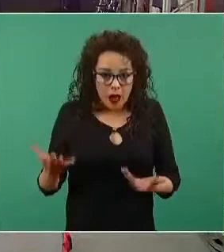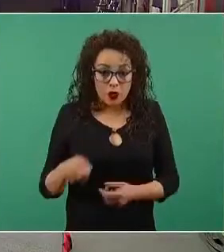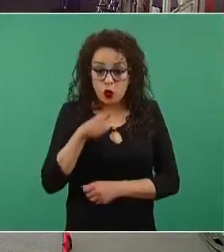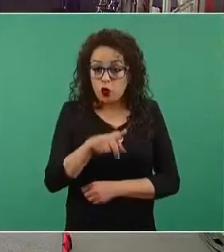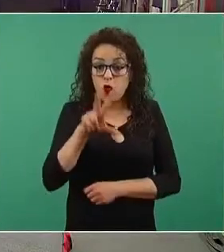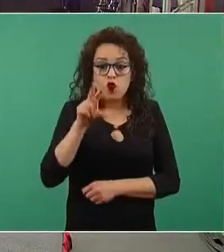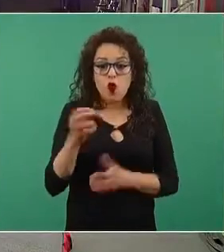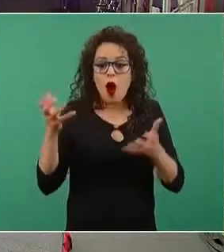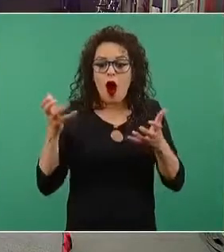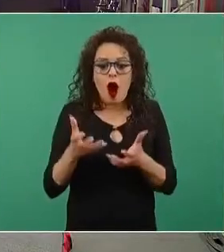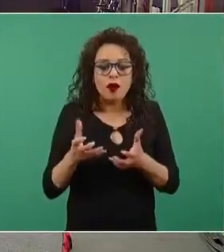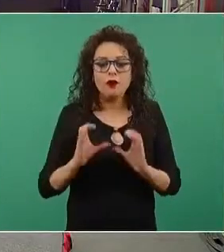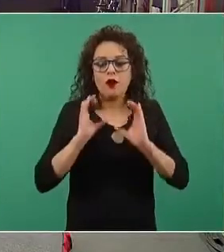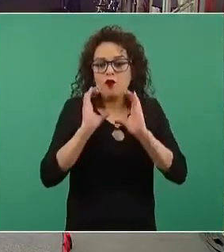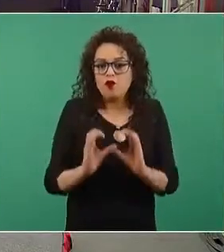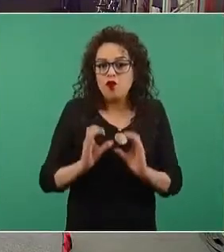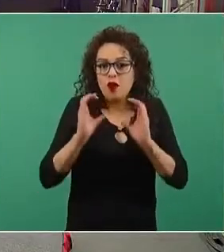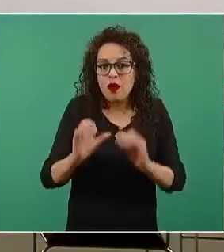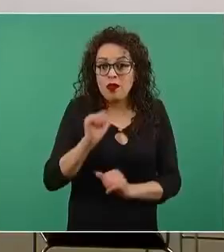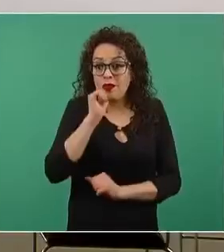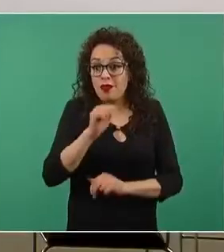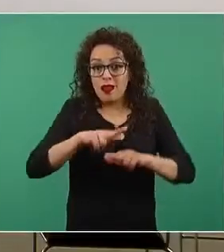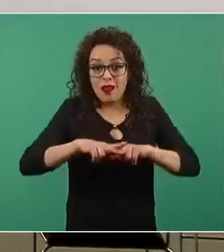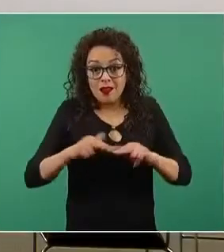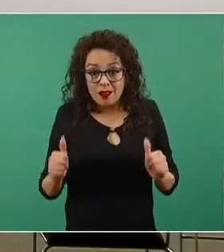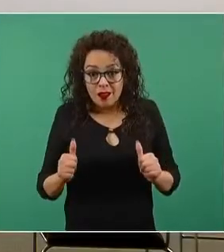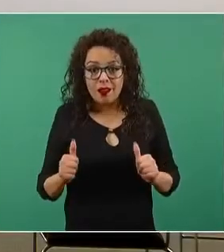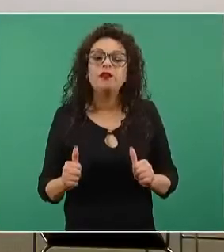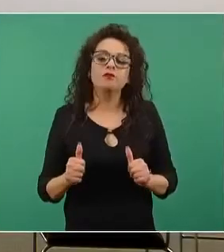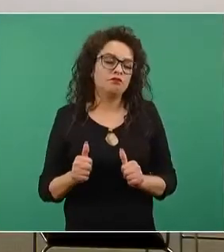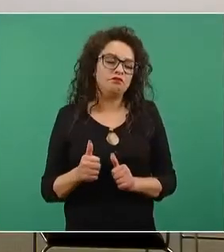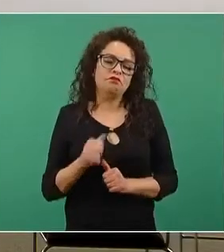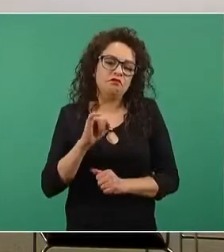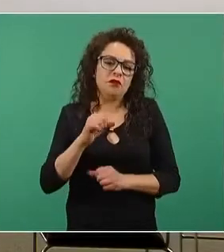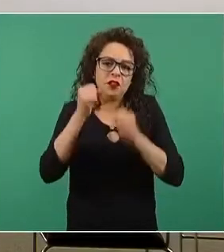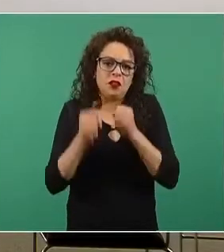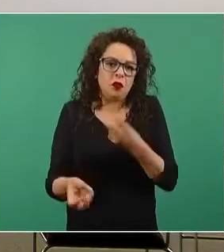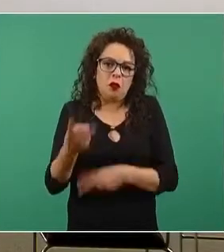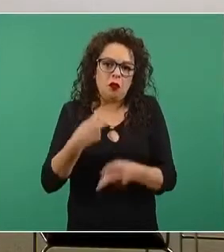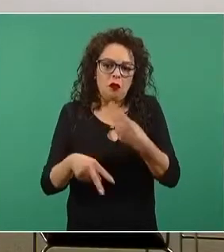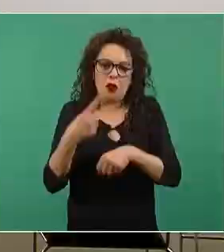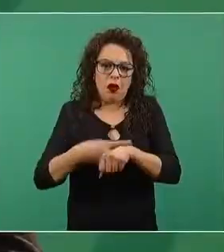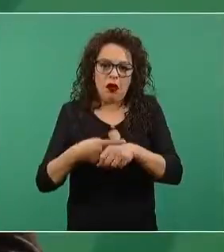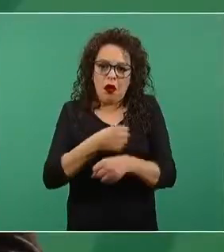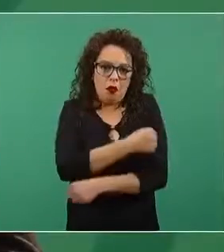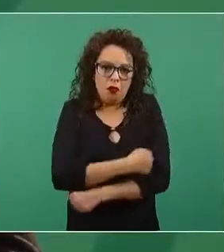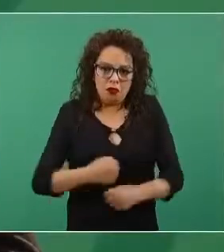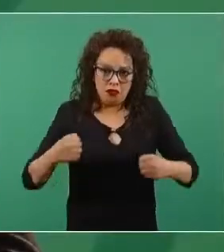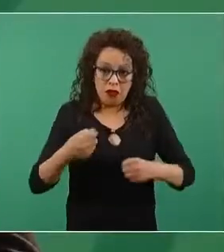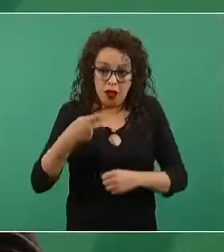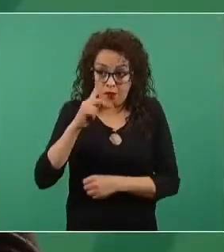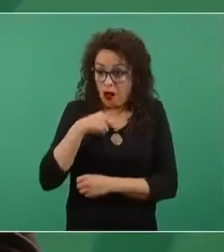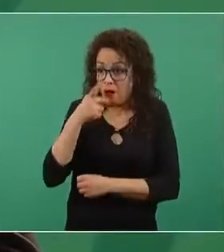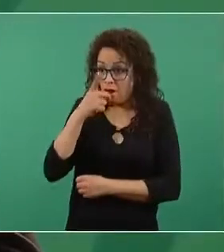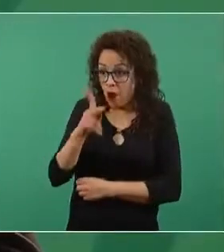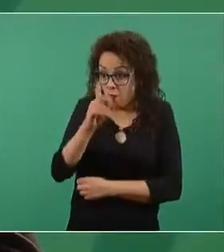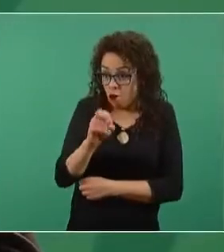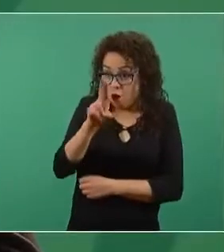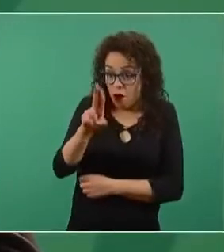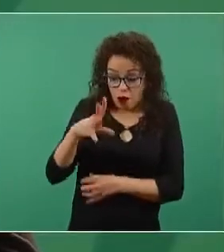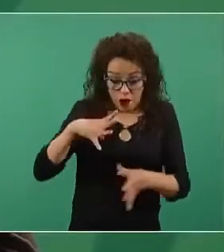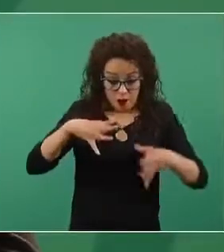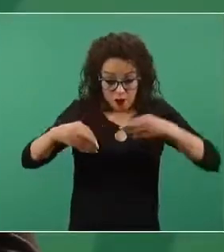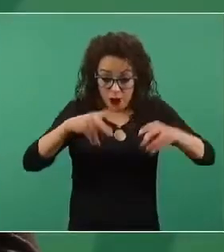manera favorable, ¿no? Pues obviamente te llevará a la obesidad. Pero no podría decirle que por la pandemia o por haber estado 1 año